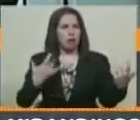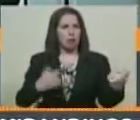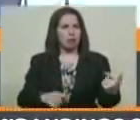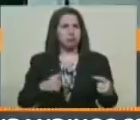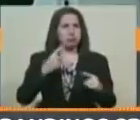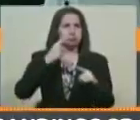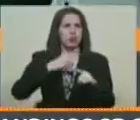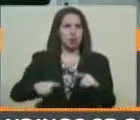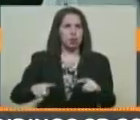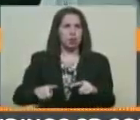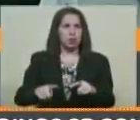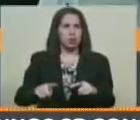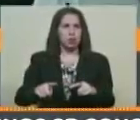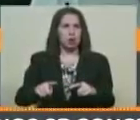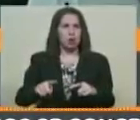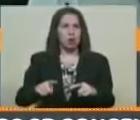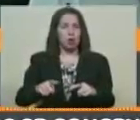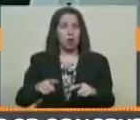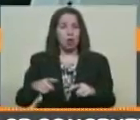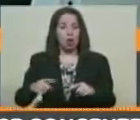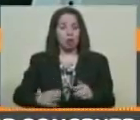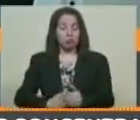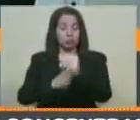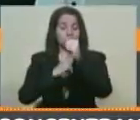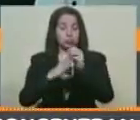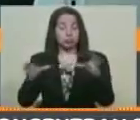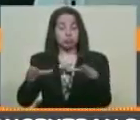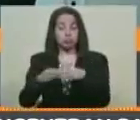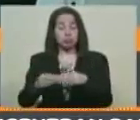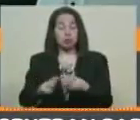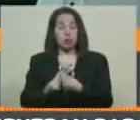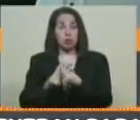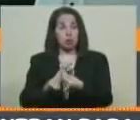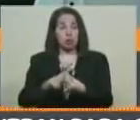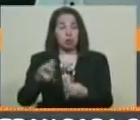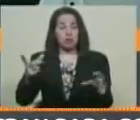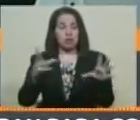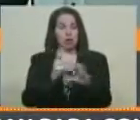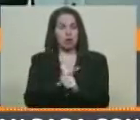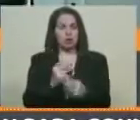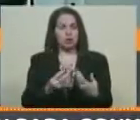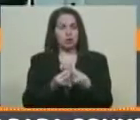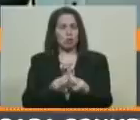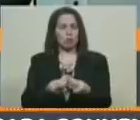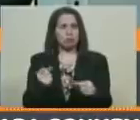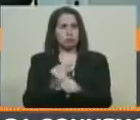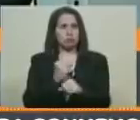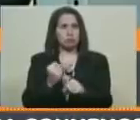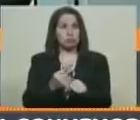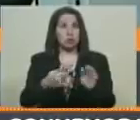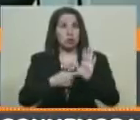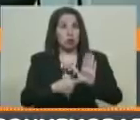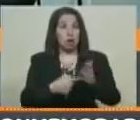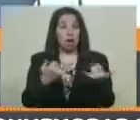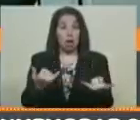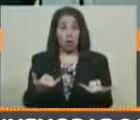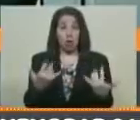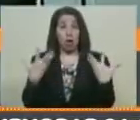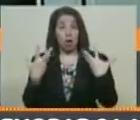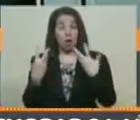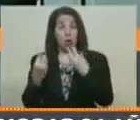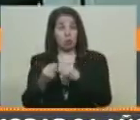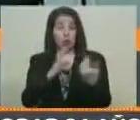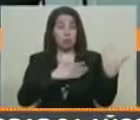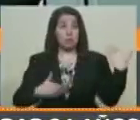el manager que los acompaña también en esta noche acá en el Palacio de Gobierno. Y en este momento